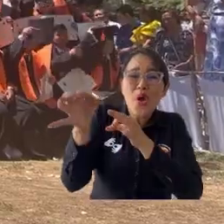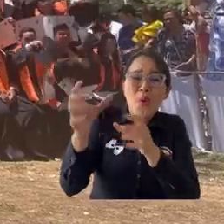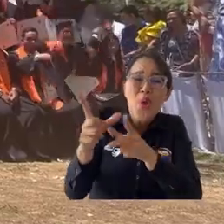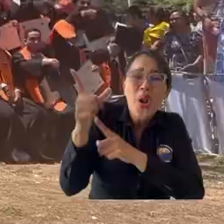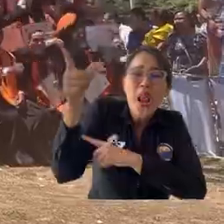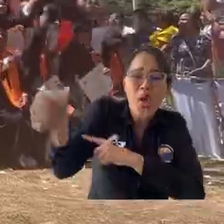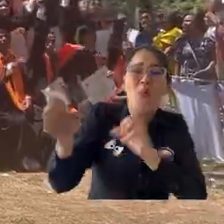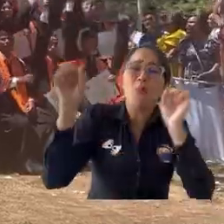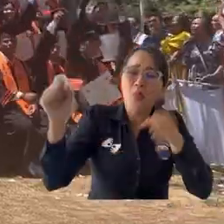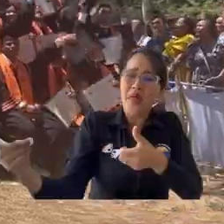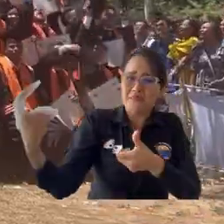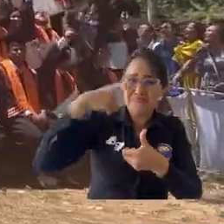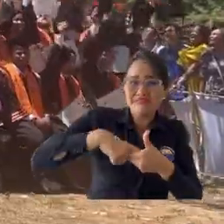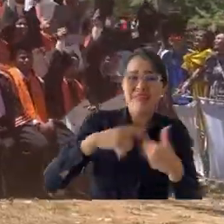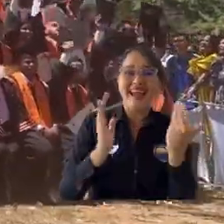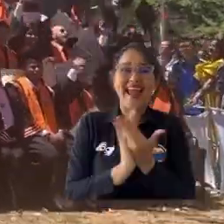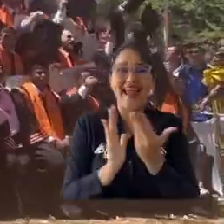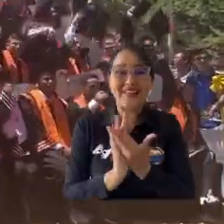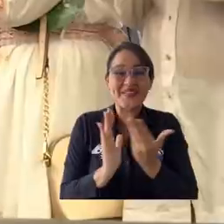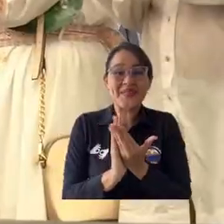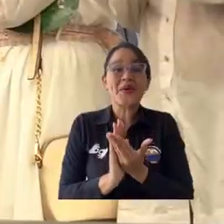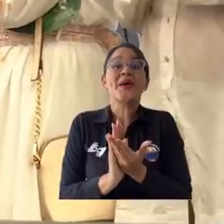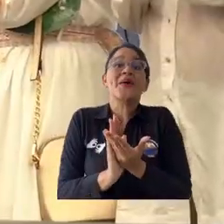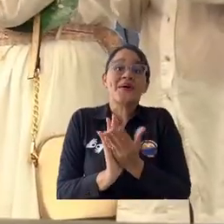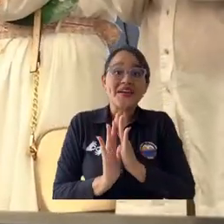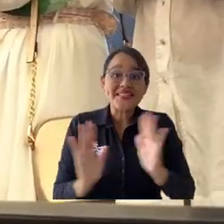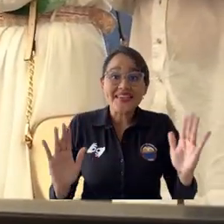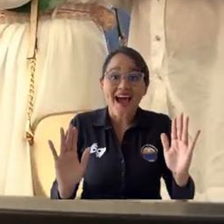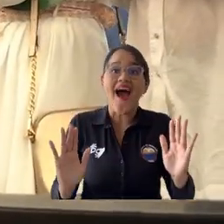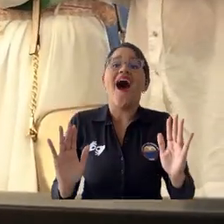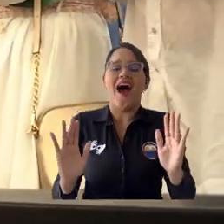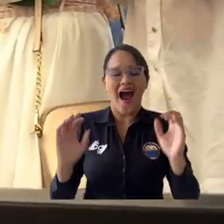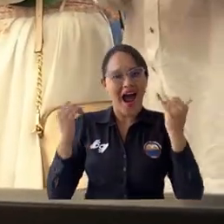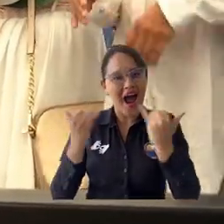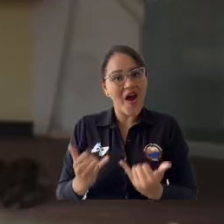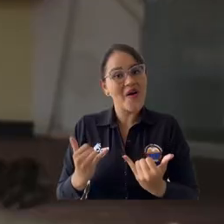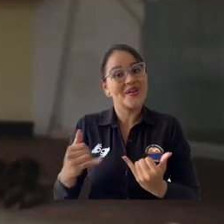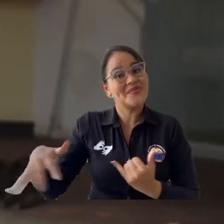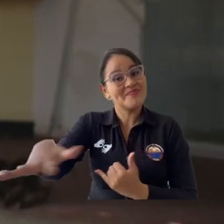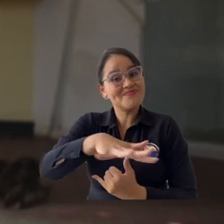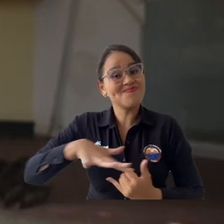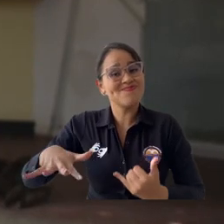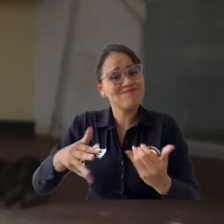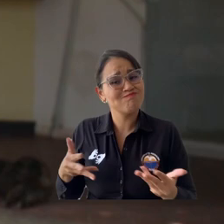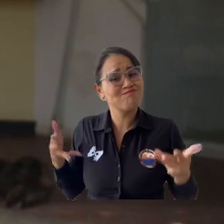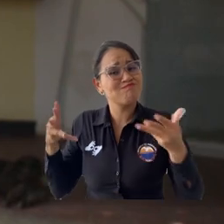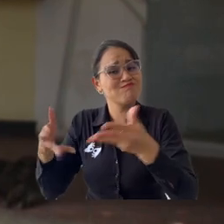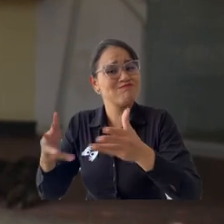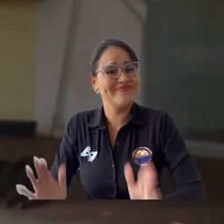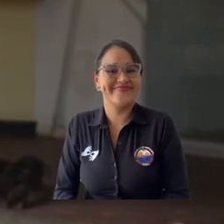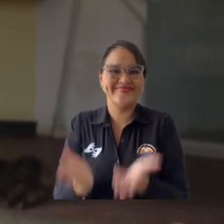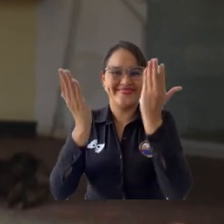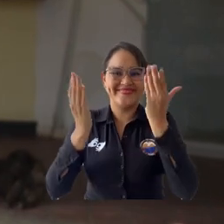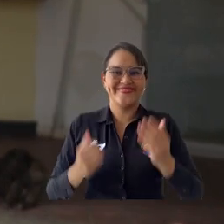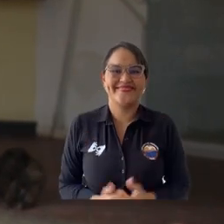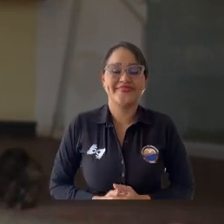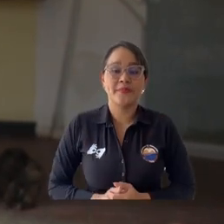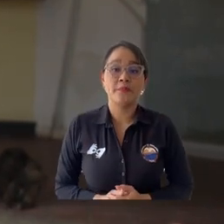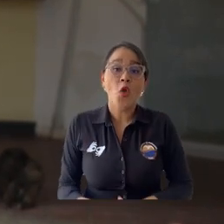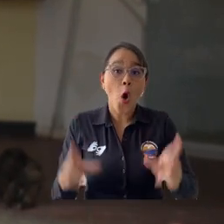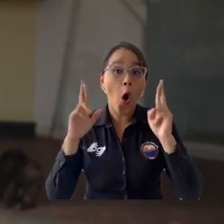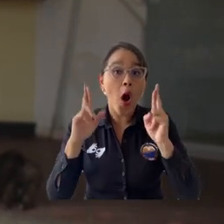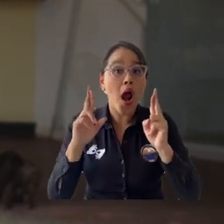la vida universitaria y ser los profesionales que devolverán la esperanza a sus territorios. Que otras universidades puedan